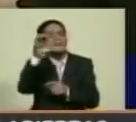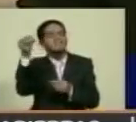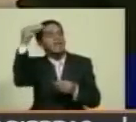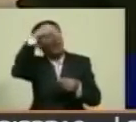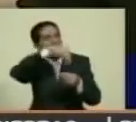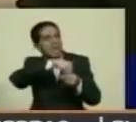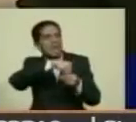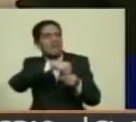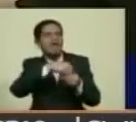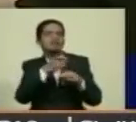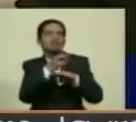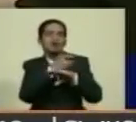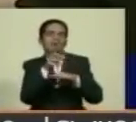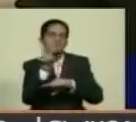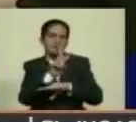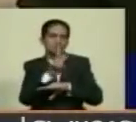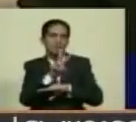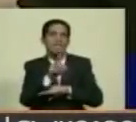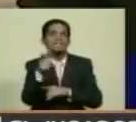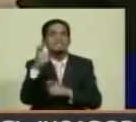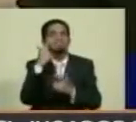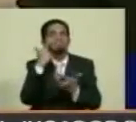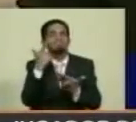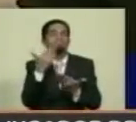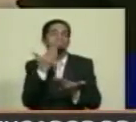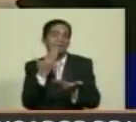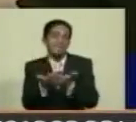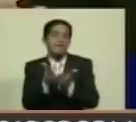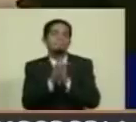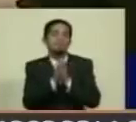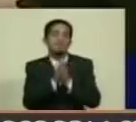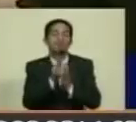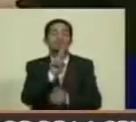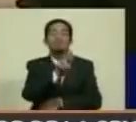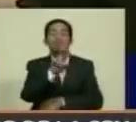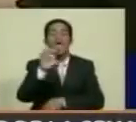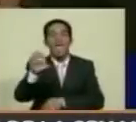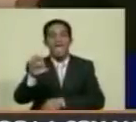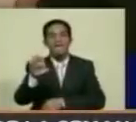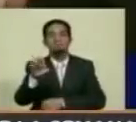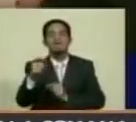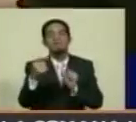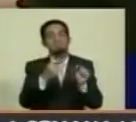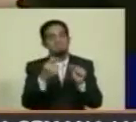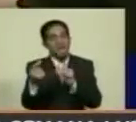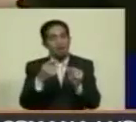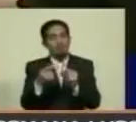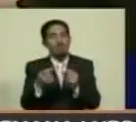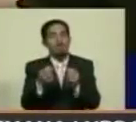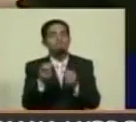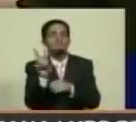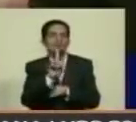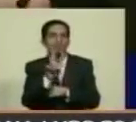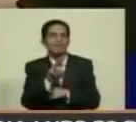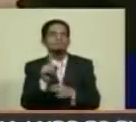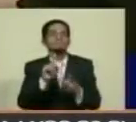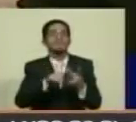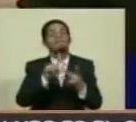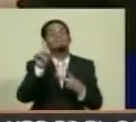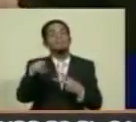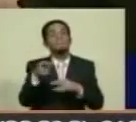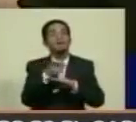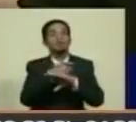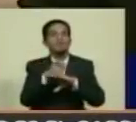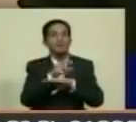plantear en el ámbito de la Unión Europea un diálogo con el país. Al mismo tiempo, el gobierno venezolano, la